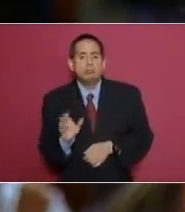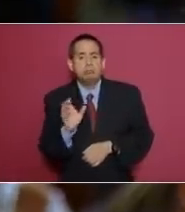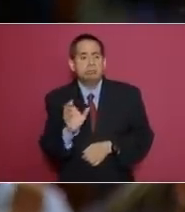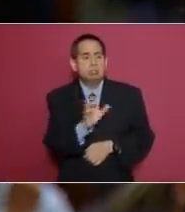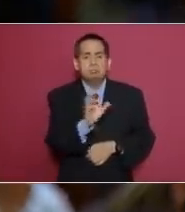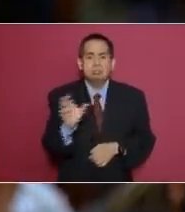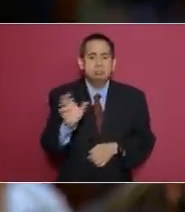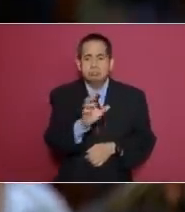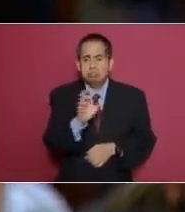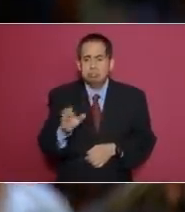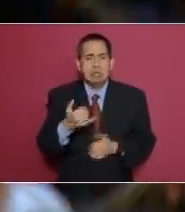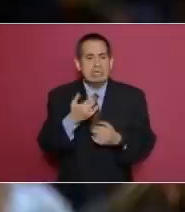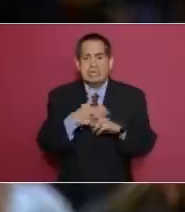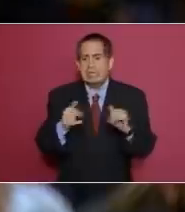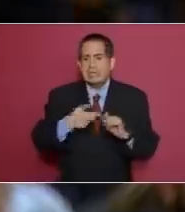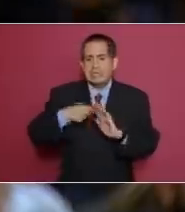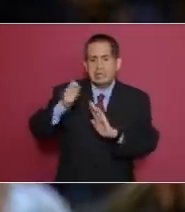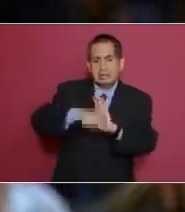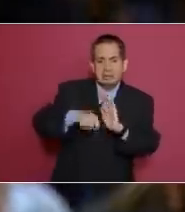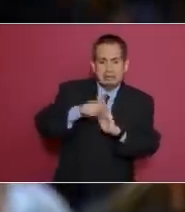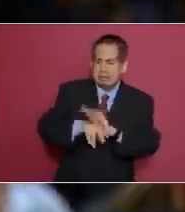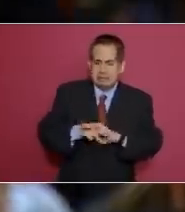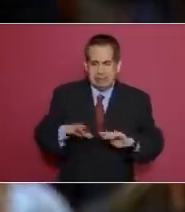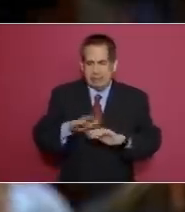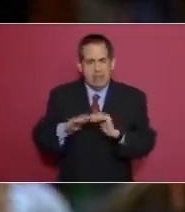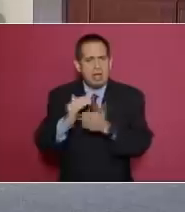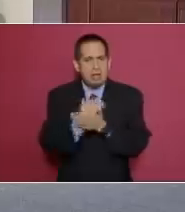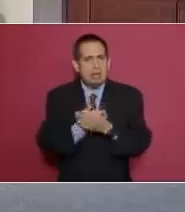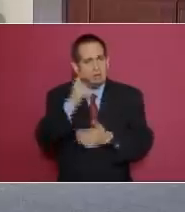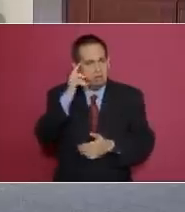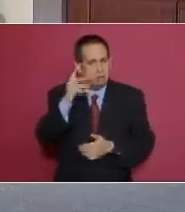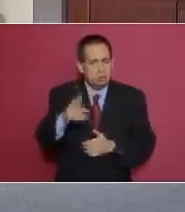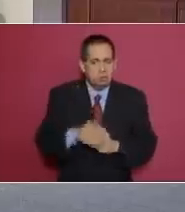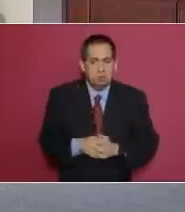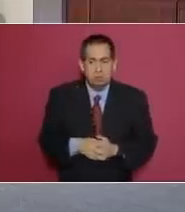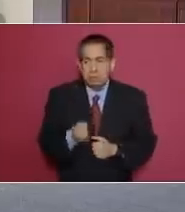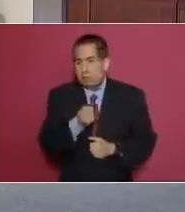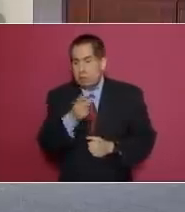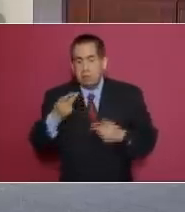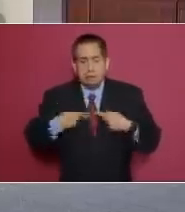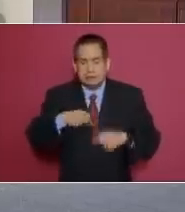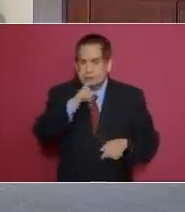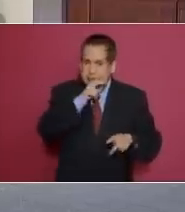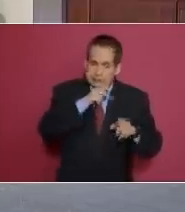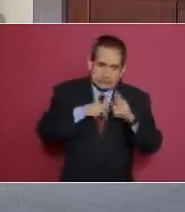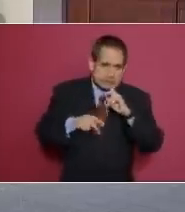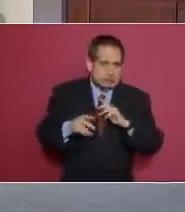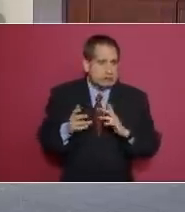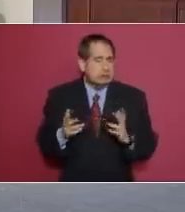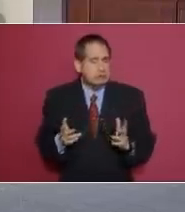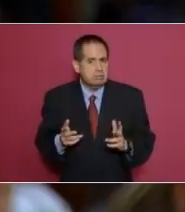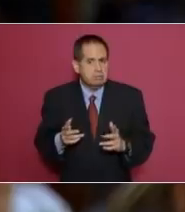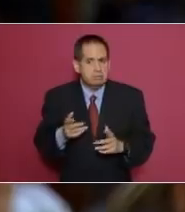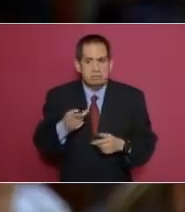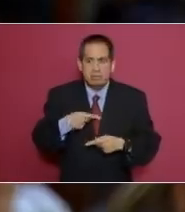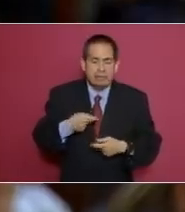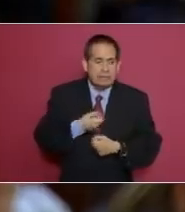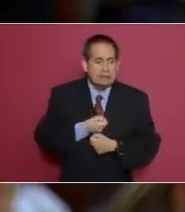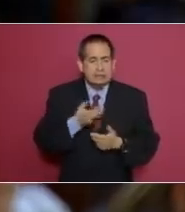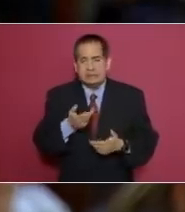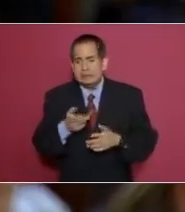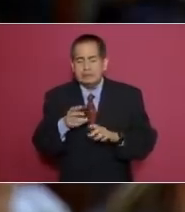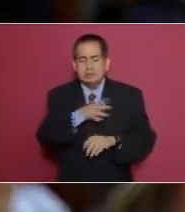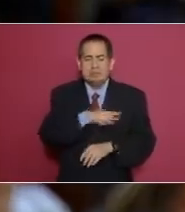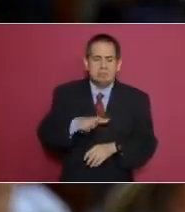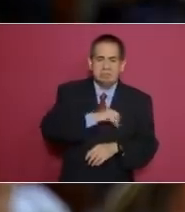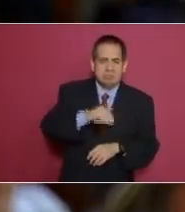usar tarjetas de crédito y débito. Hay mucha gente preocupada por esto y están expresando su